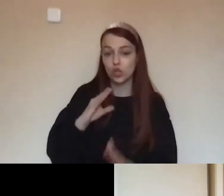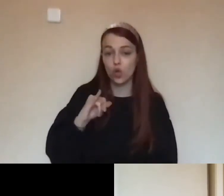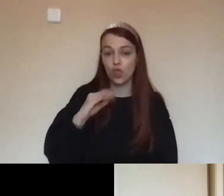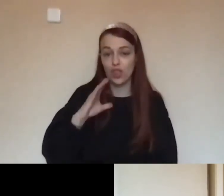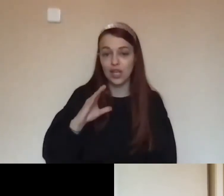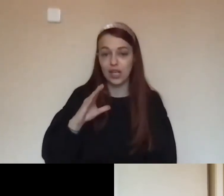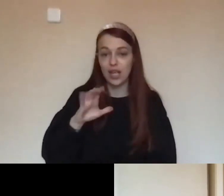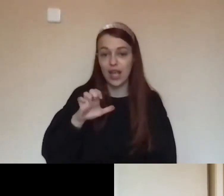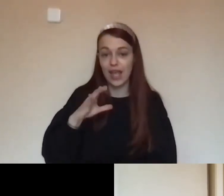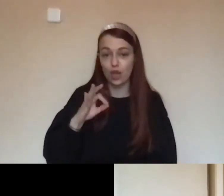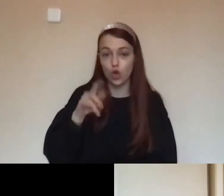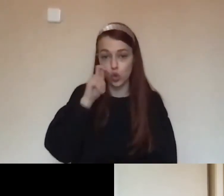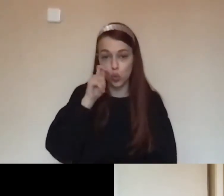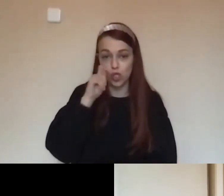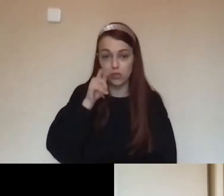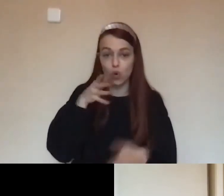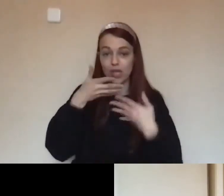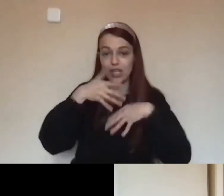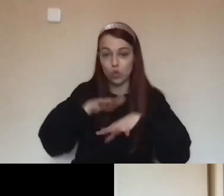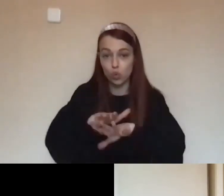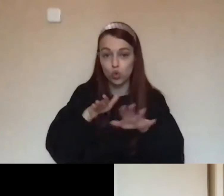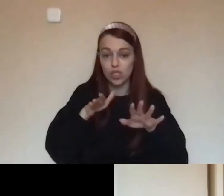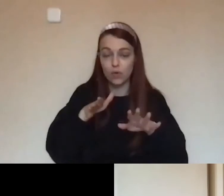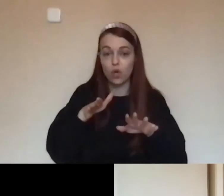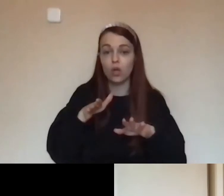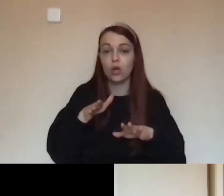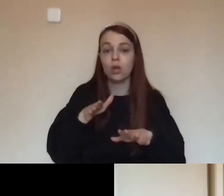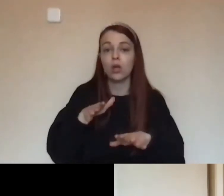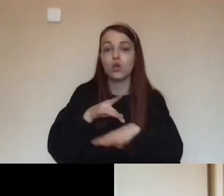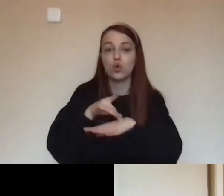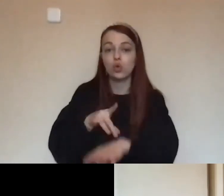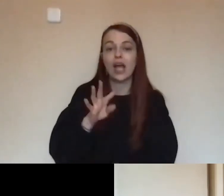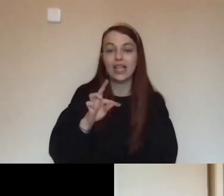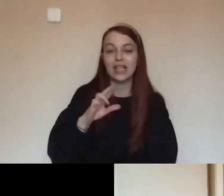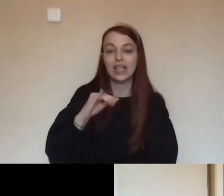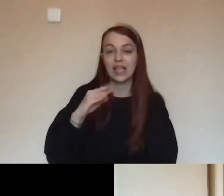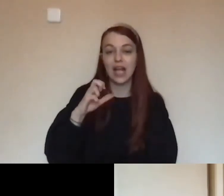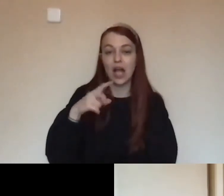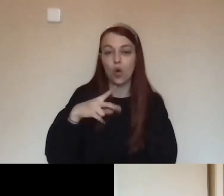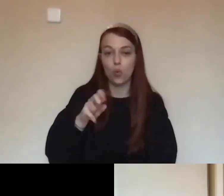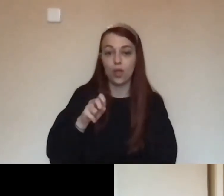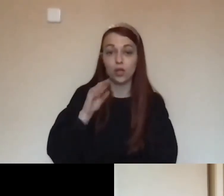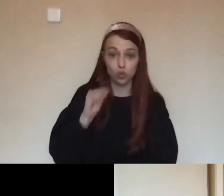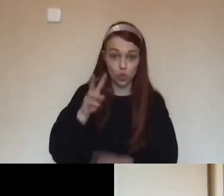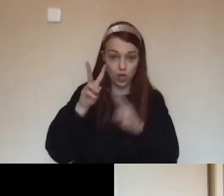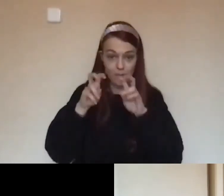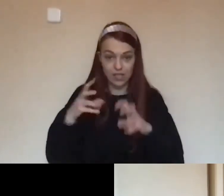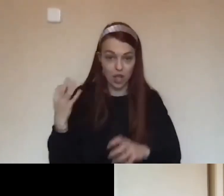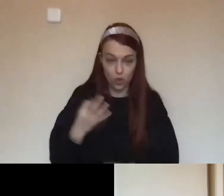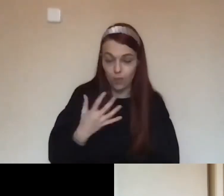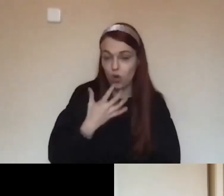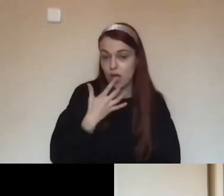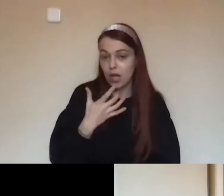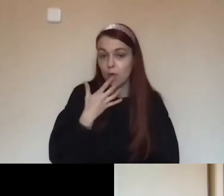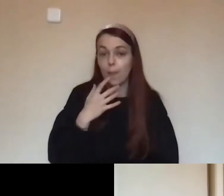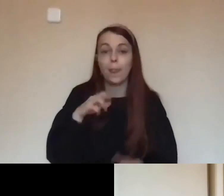Ecoturismo Inclusivo Ruta del Tricahue. Dentro de sus líneas de investigación están el uso sustentable de los